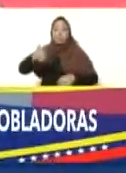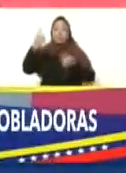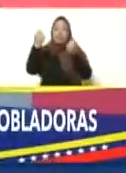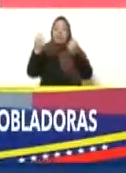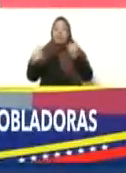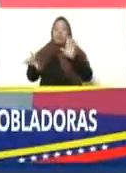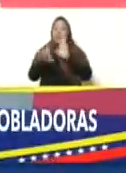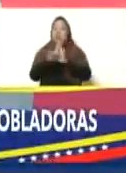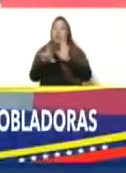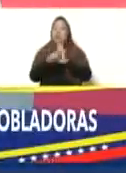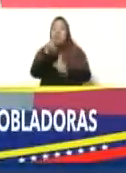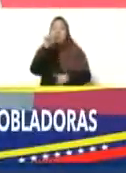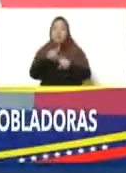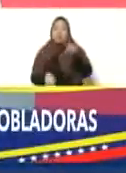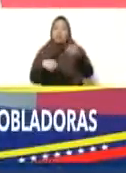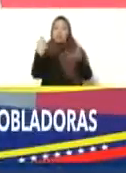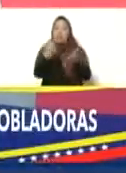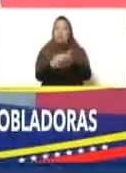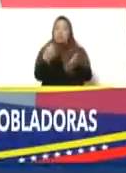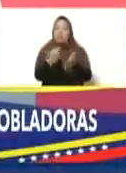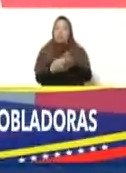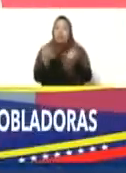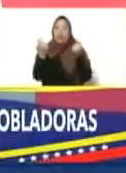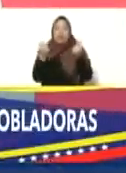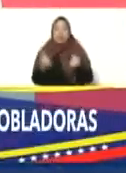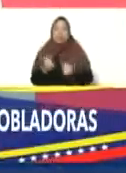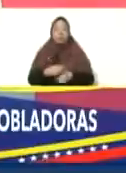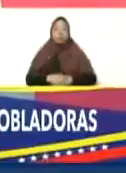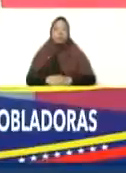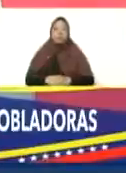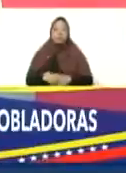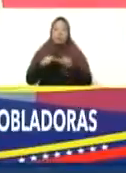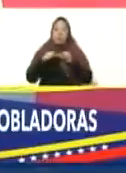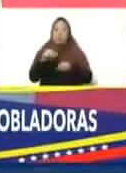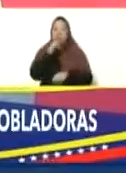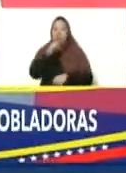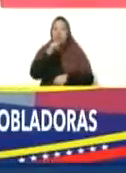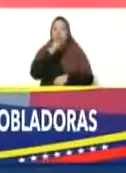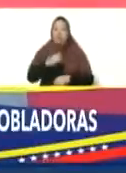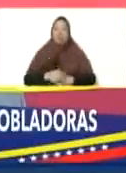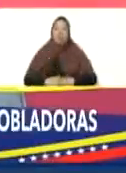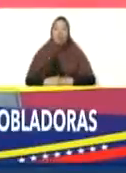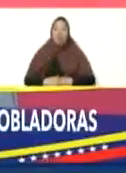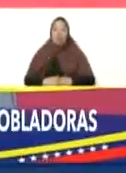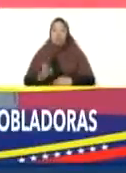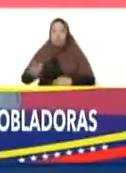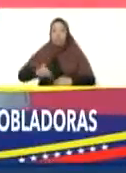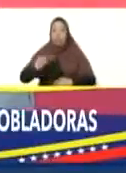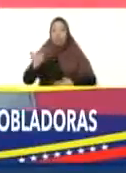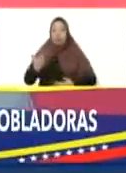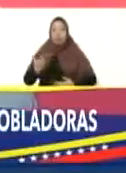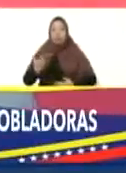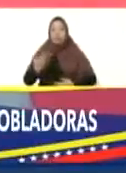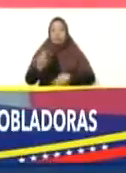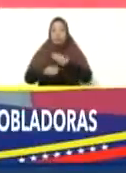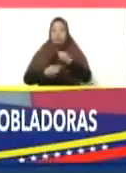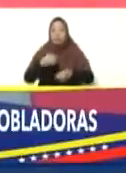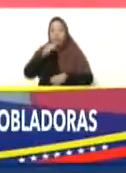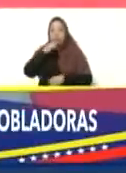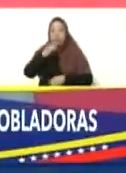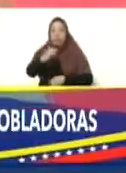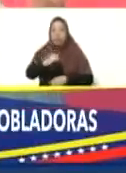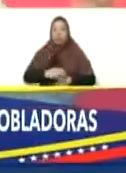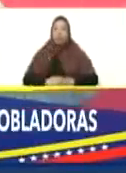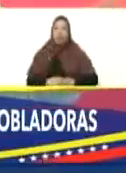ilegales del canon de arrendamiento y me mantienen informado y bueno vamos a disponer